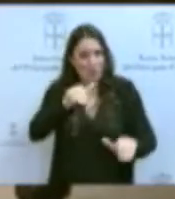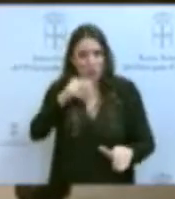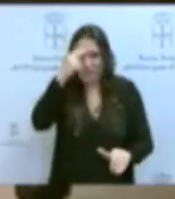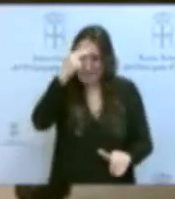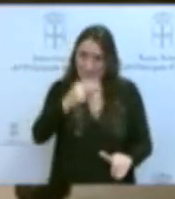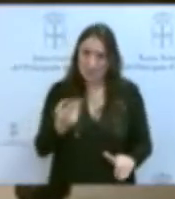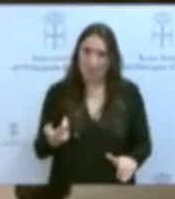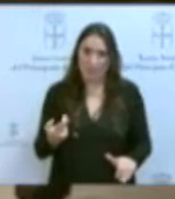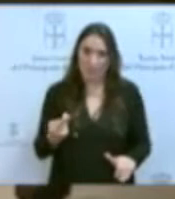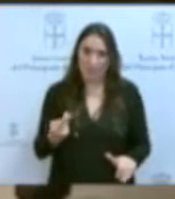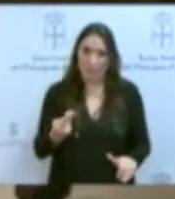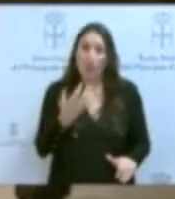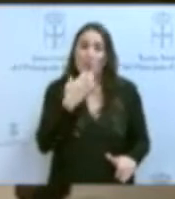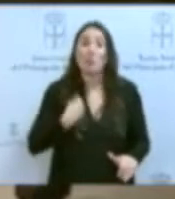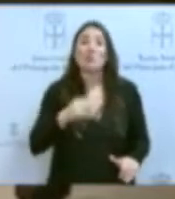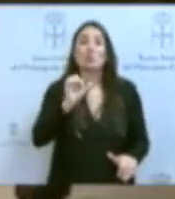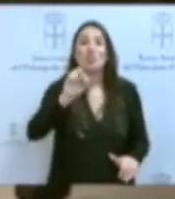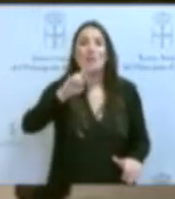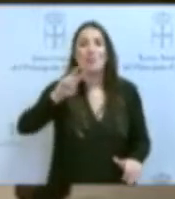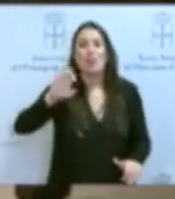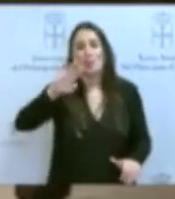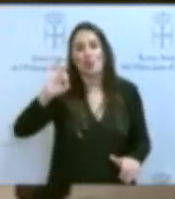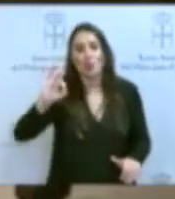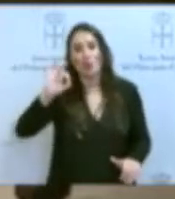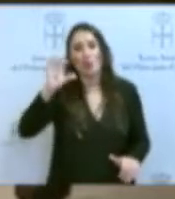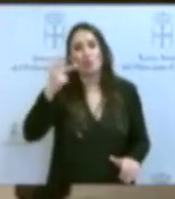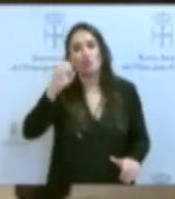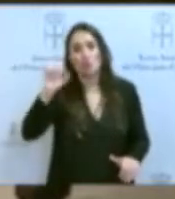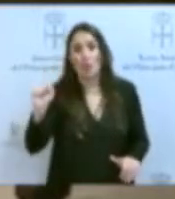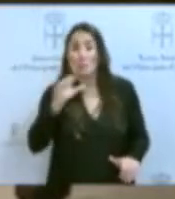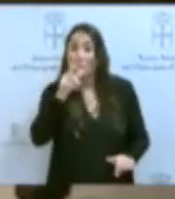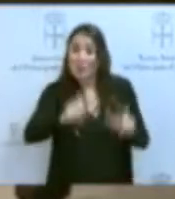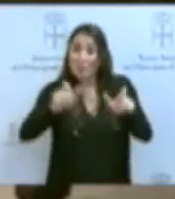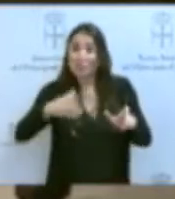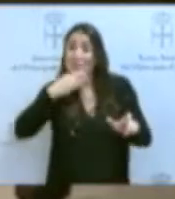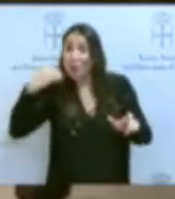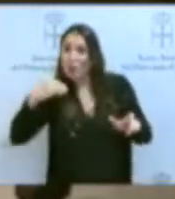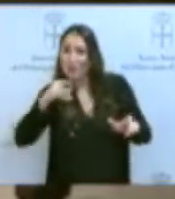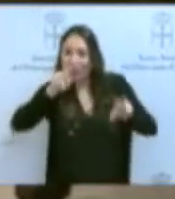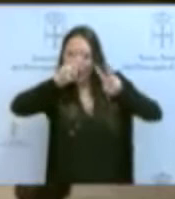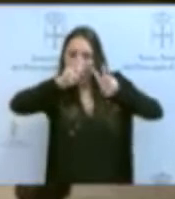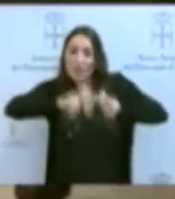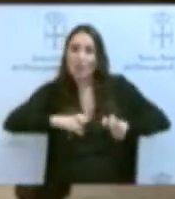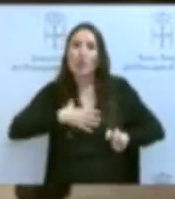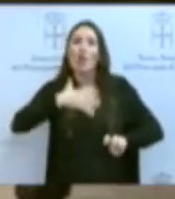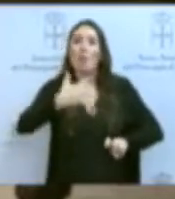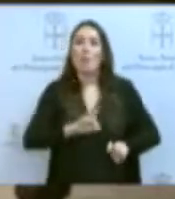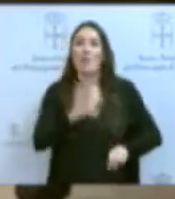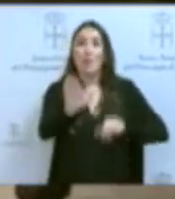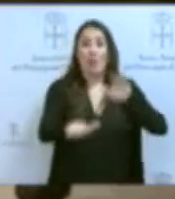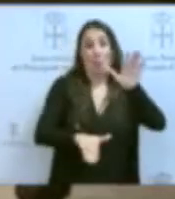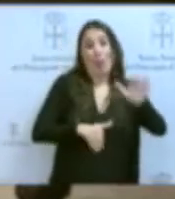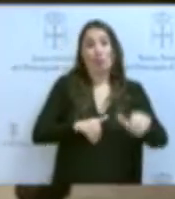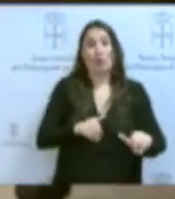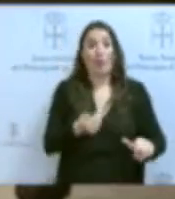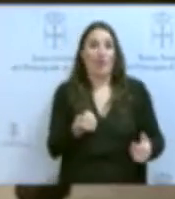las Severo Ochoa. Porque, fíjese usted, los jóvenes investigadores pueden prescindir de la convocatoria de Rodiezmo, pero saltarse las